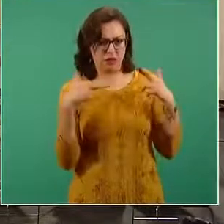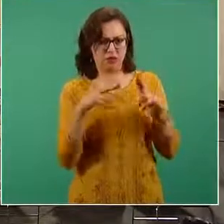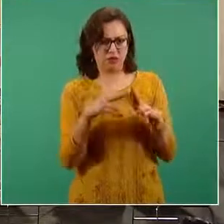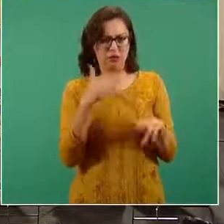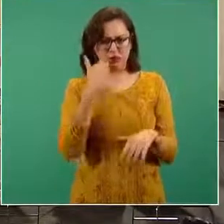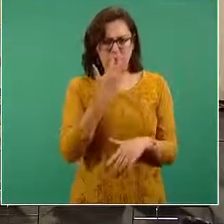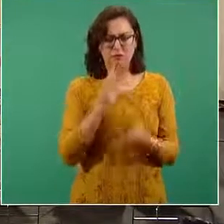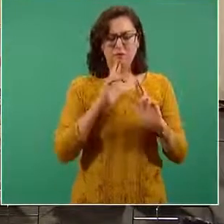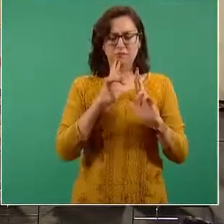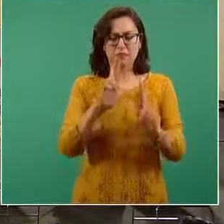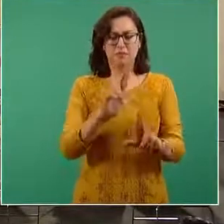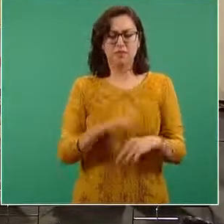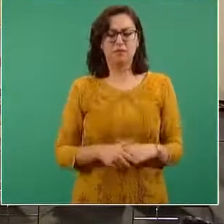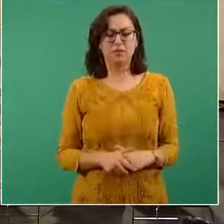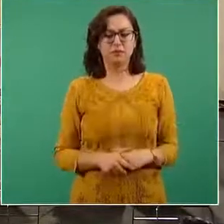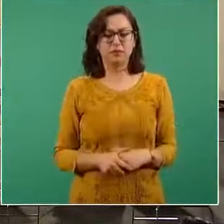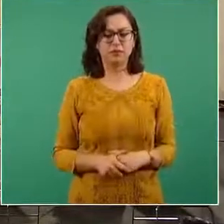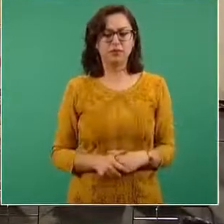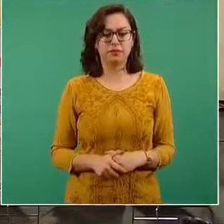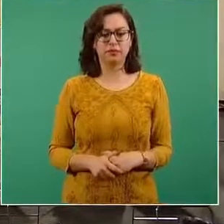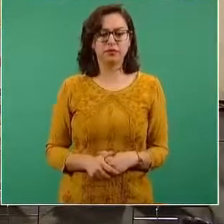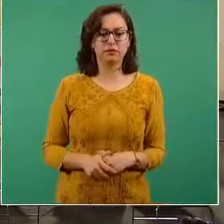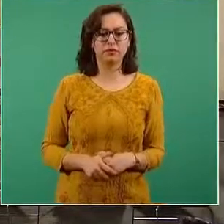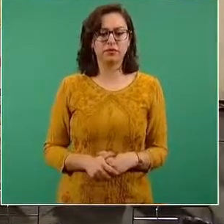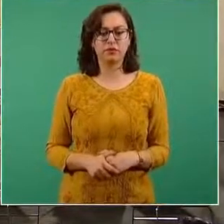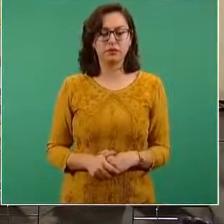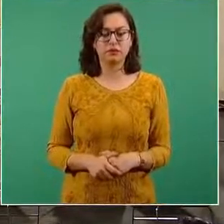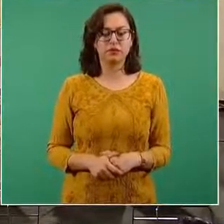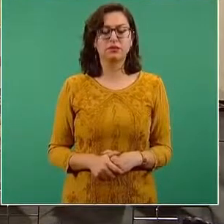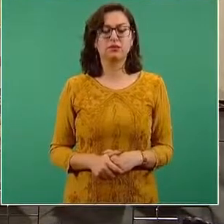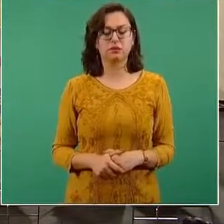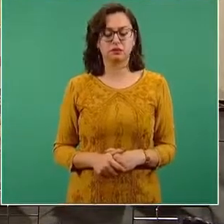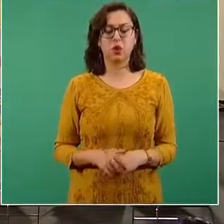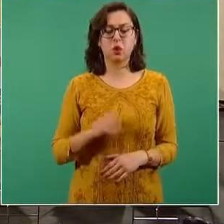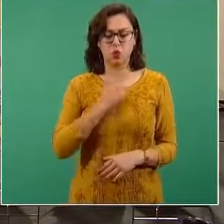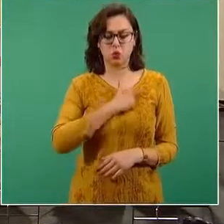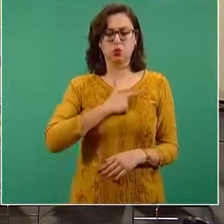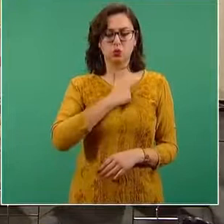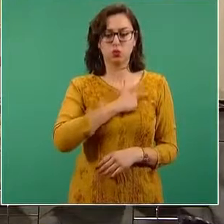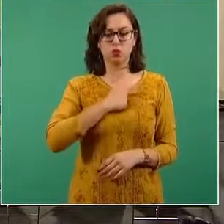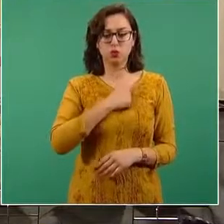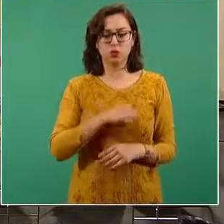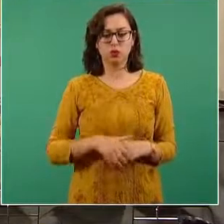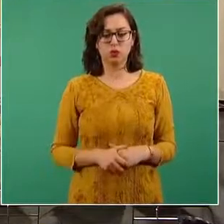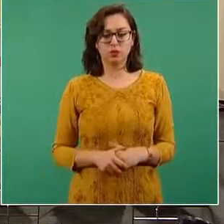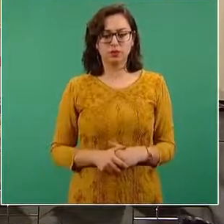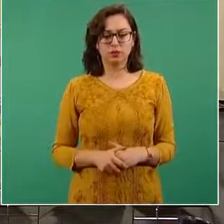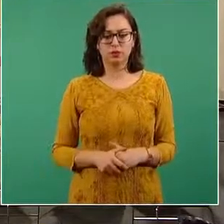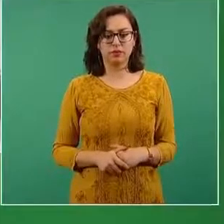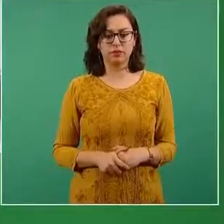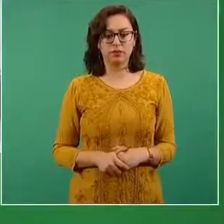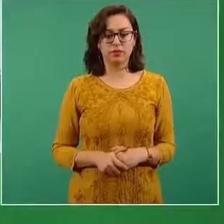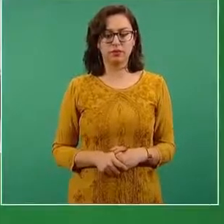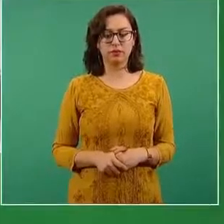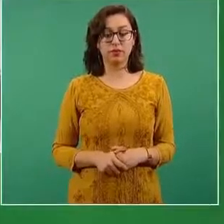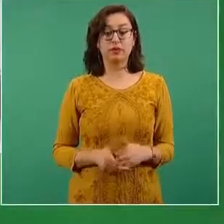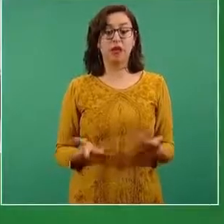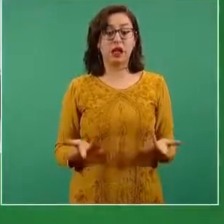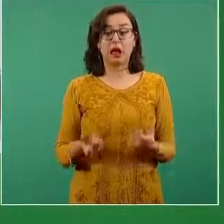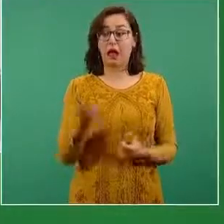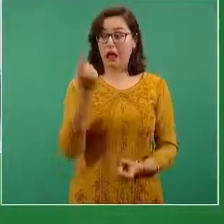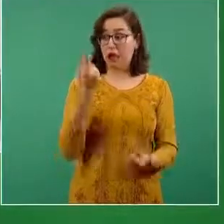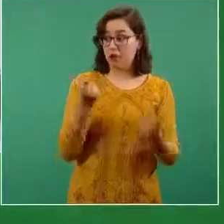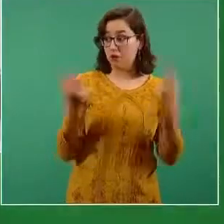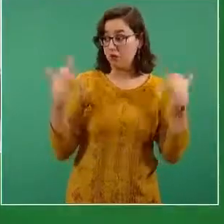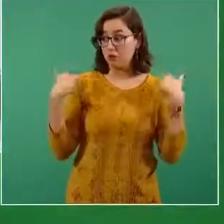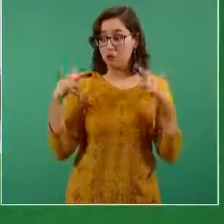segunda pregunta. Sí, con gusto. Bueno, en el caso de que existan maestros que no hayan sido